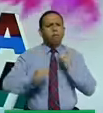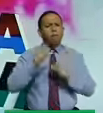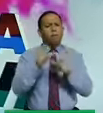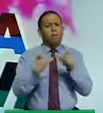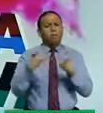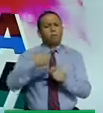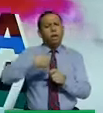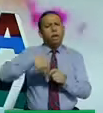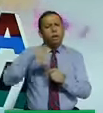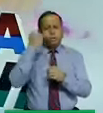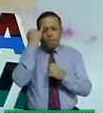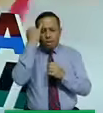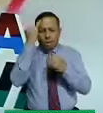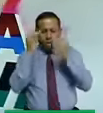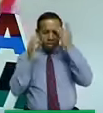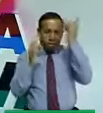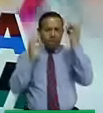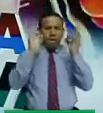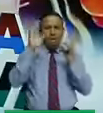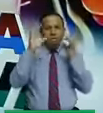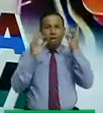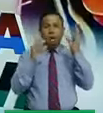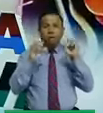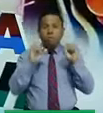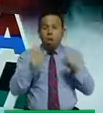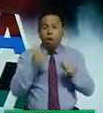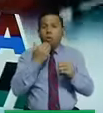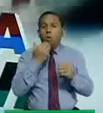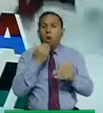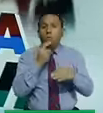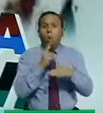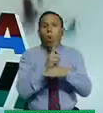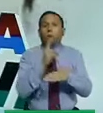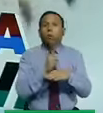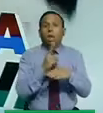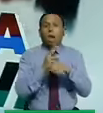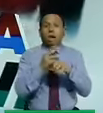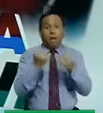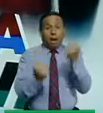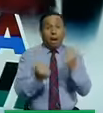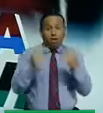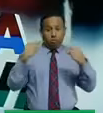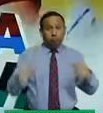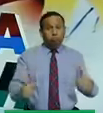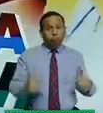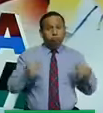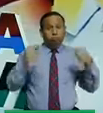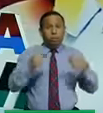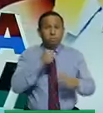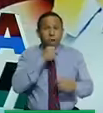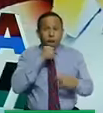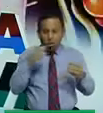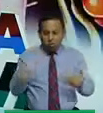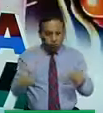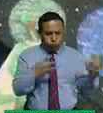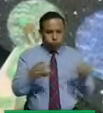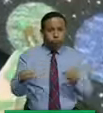creatividad, demuestran que los neumáticos fuera de uso pueden convertirse en obras de arte.